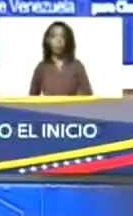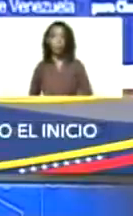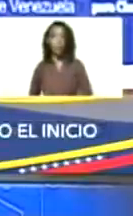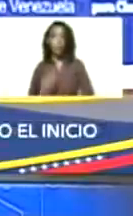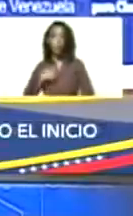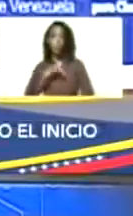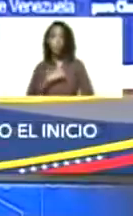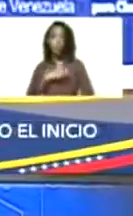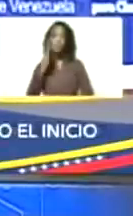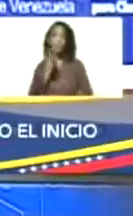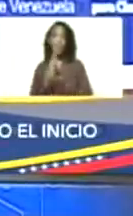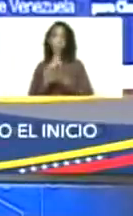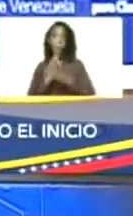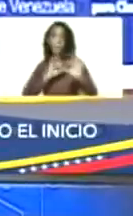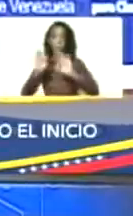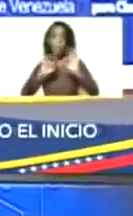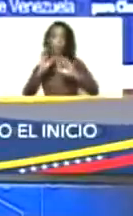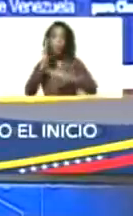Nosotros siempre nos preparamos